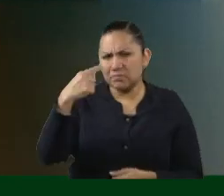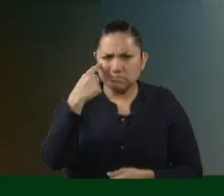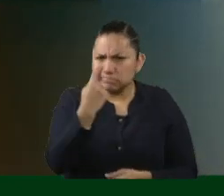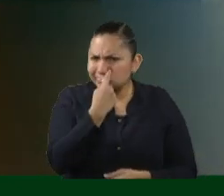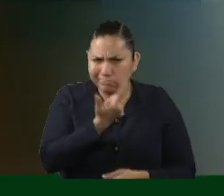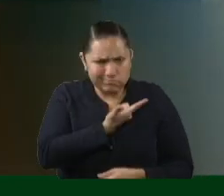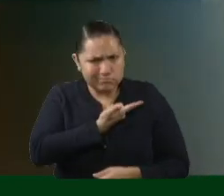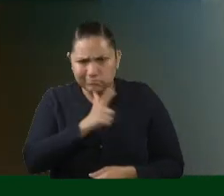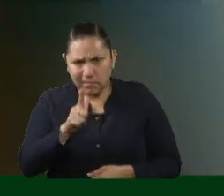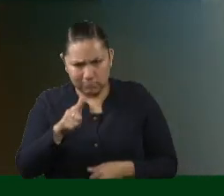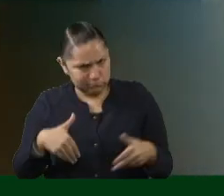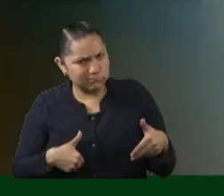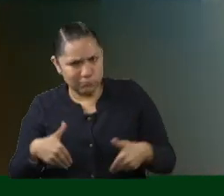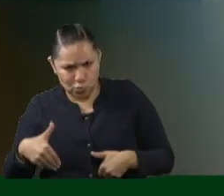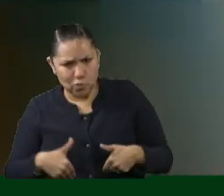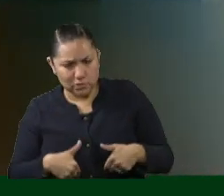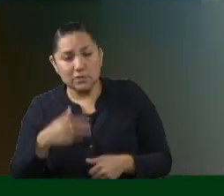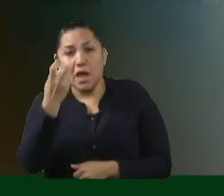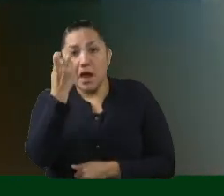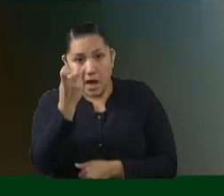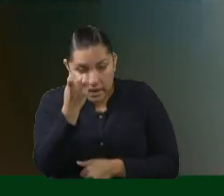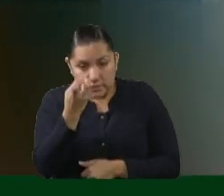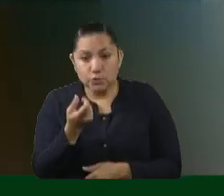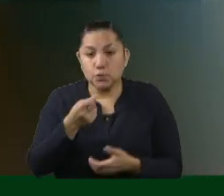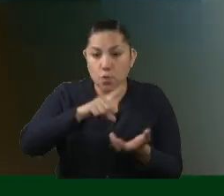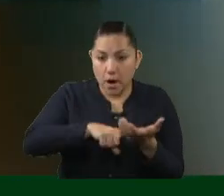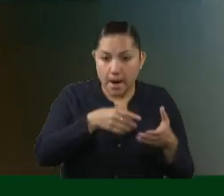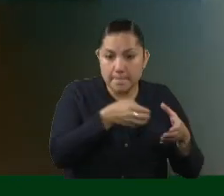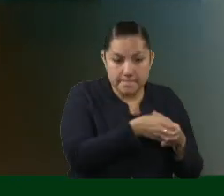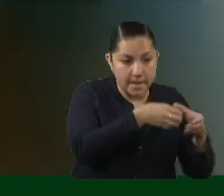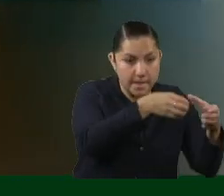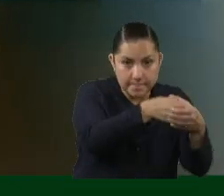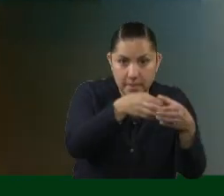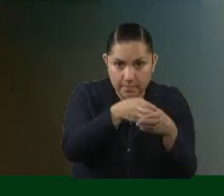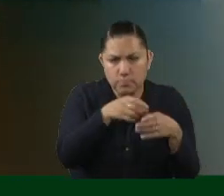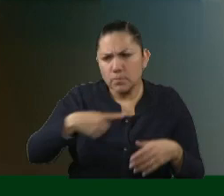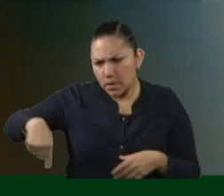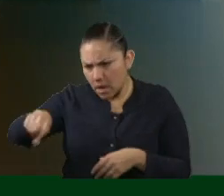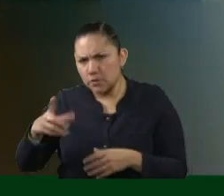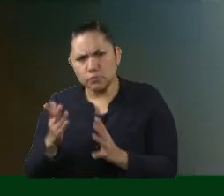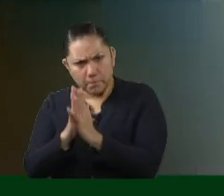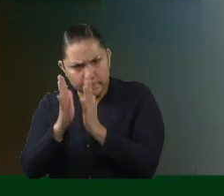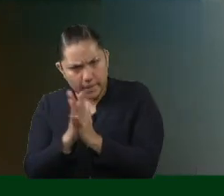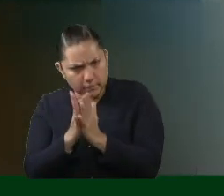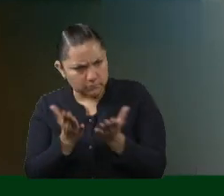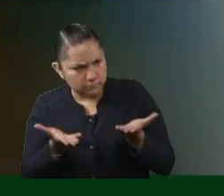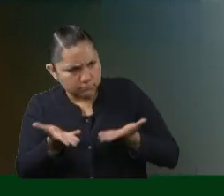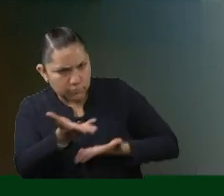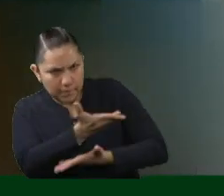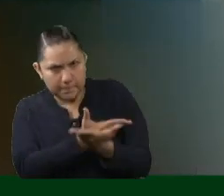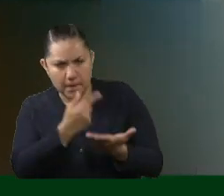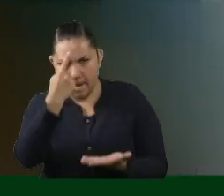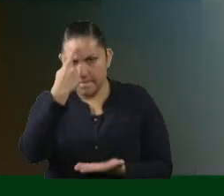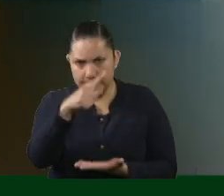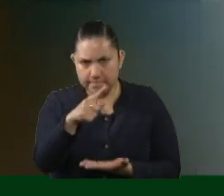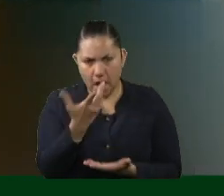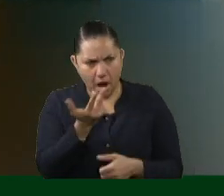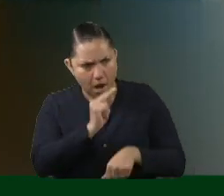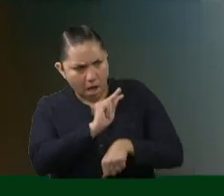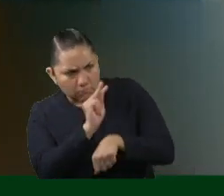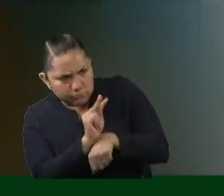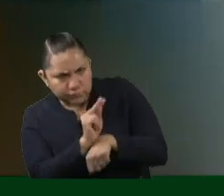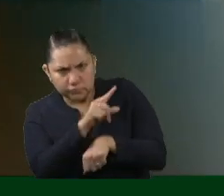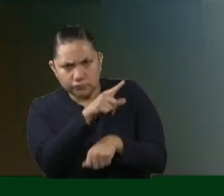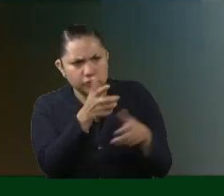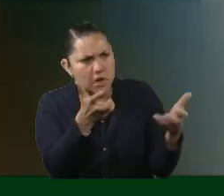otras instituciones con autonomía relativa para evaluar regular y servir como contrapesos a las